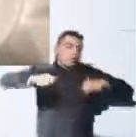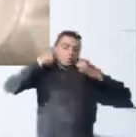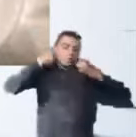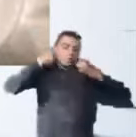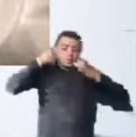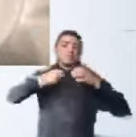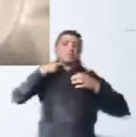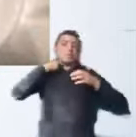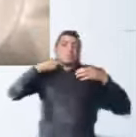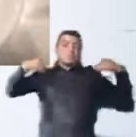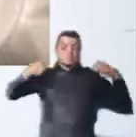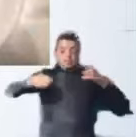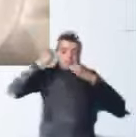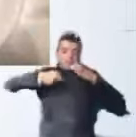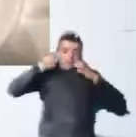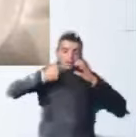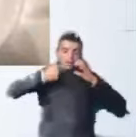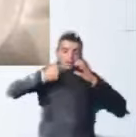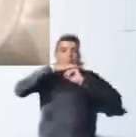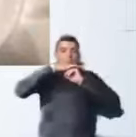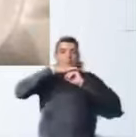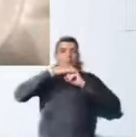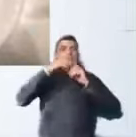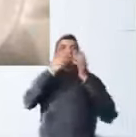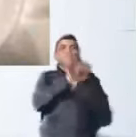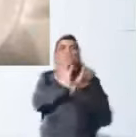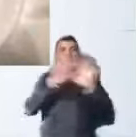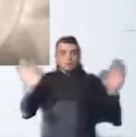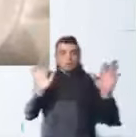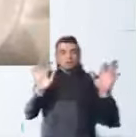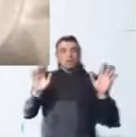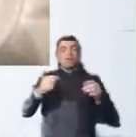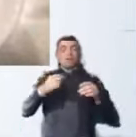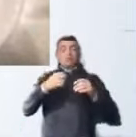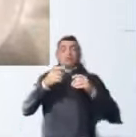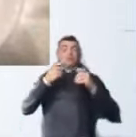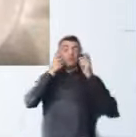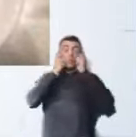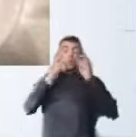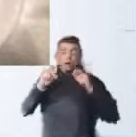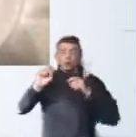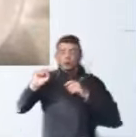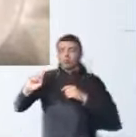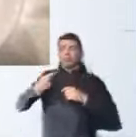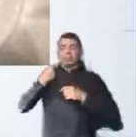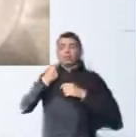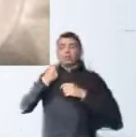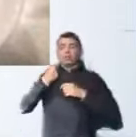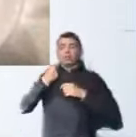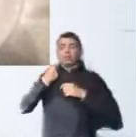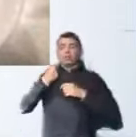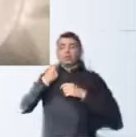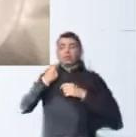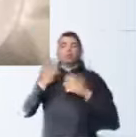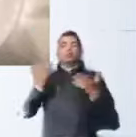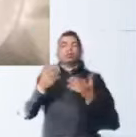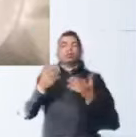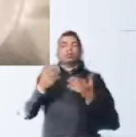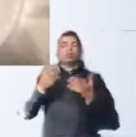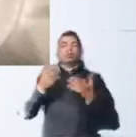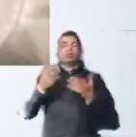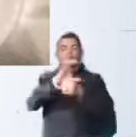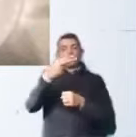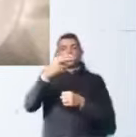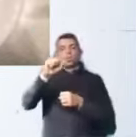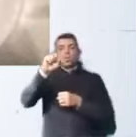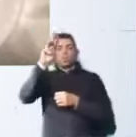virus mutó, pues infectaron al primer ser humano en Wuhan, en China, y ya la historia la conocemos. Entonces